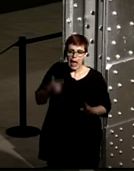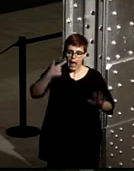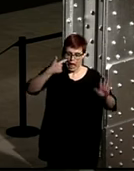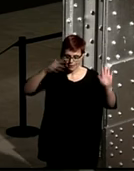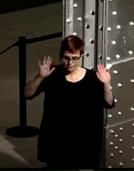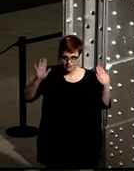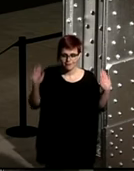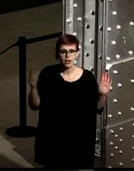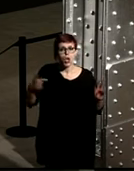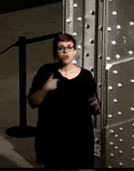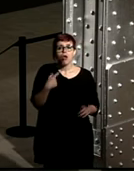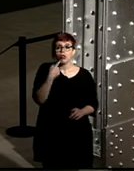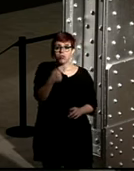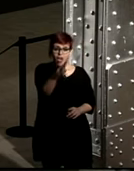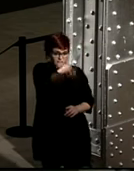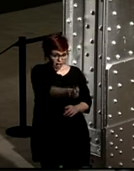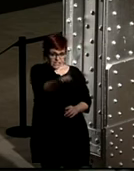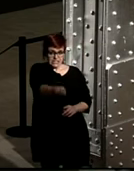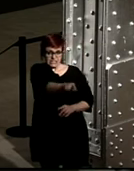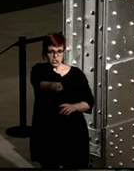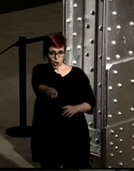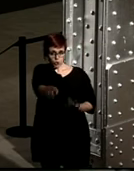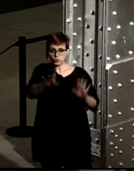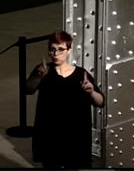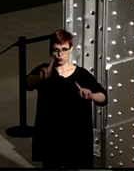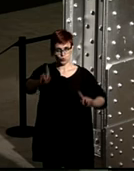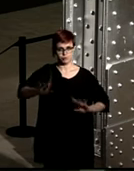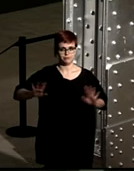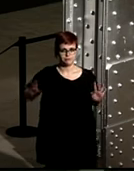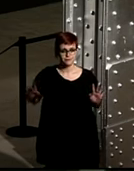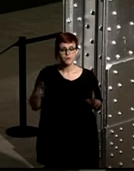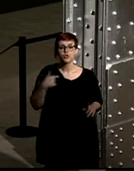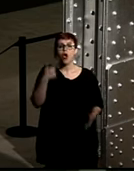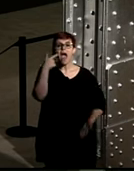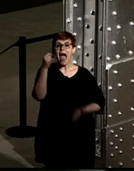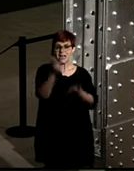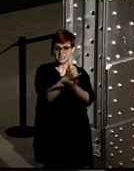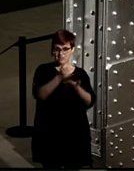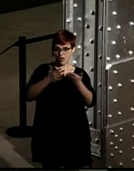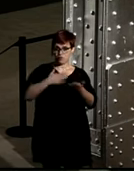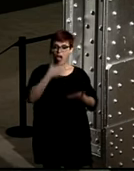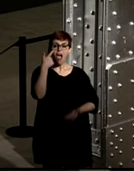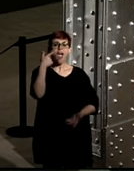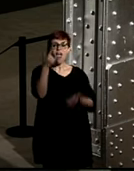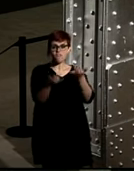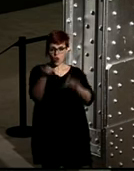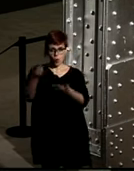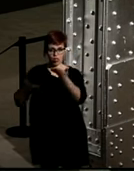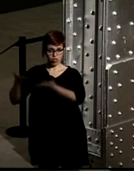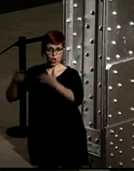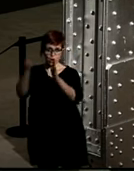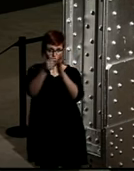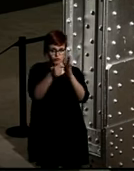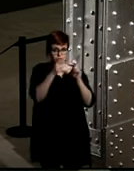Mi trabajo no es decirle a nadie si vale o no vale, ¿eh? Ten en cuenta que yo evalúo mi asignatura, los alumnos tienen 3 años